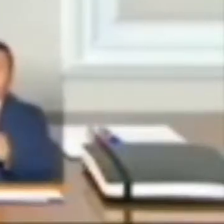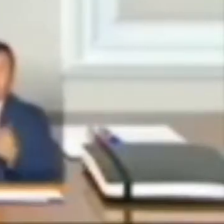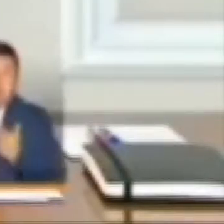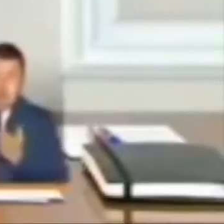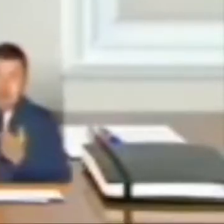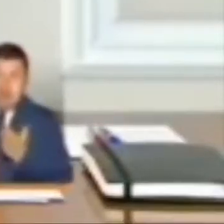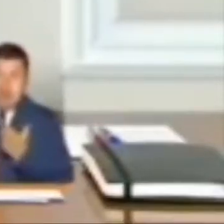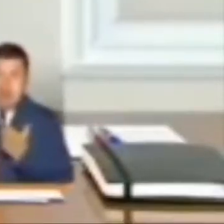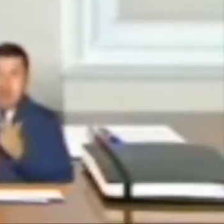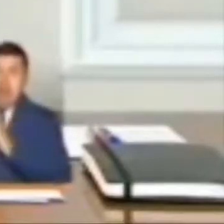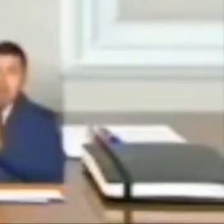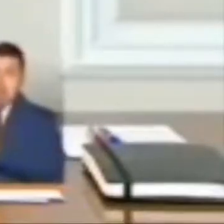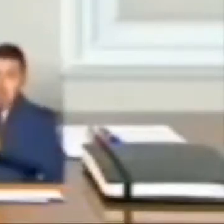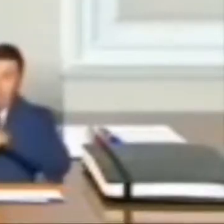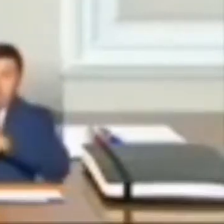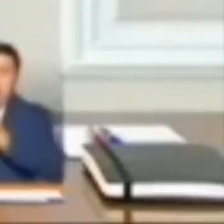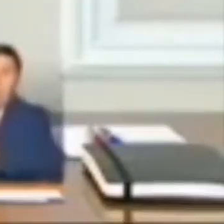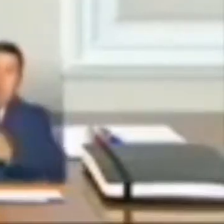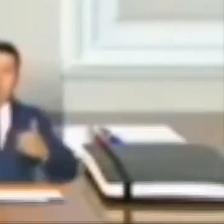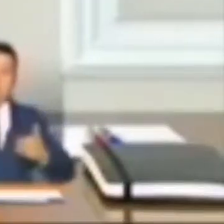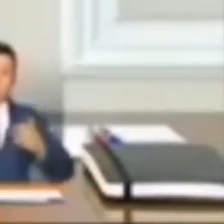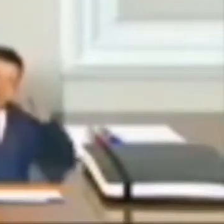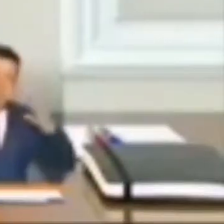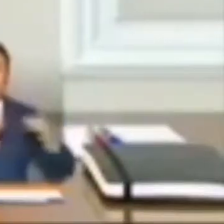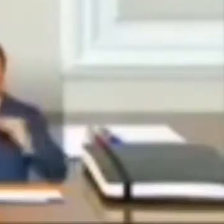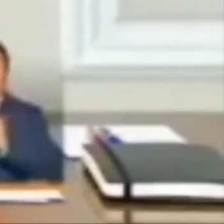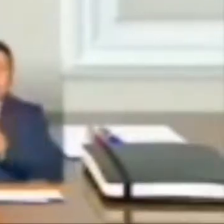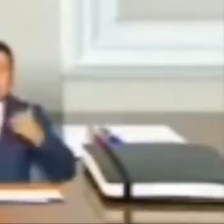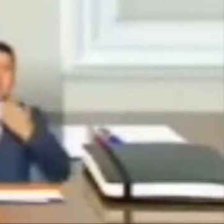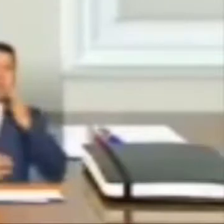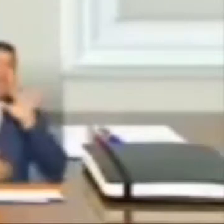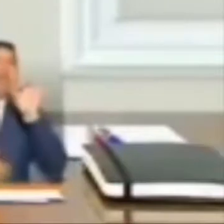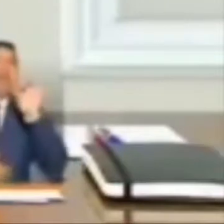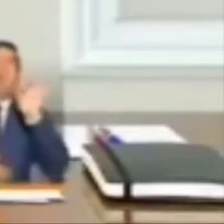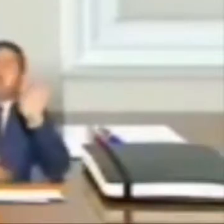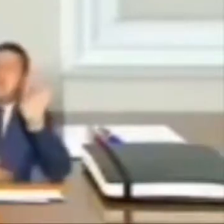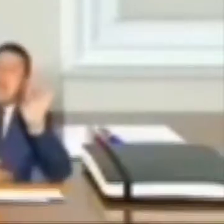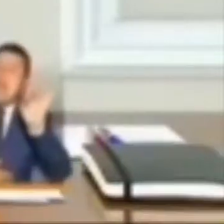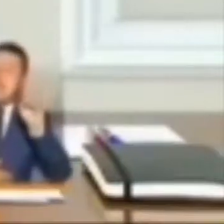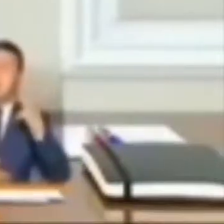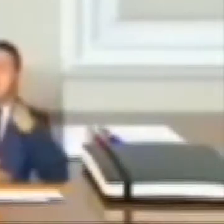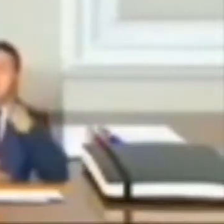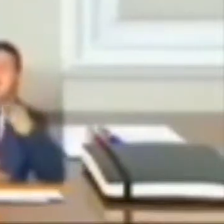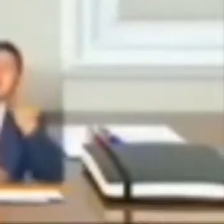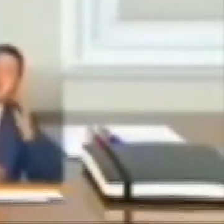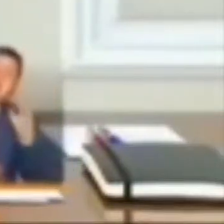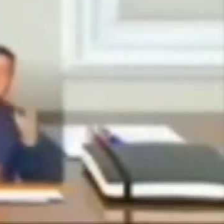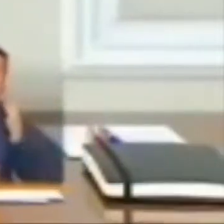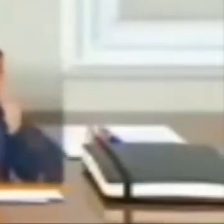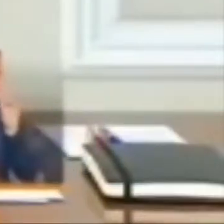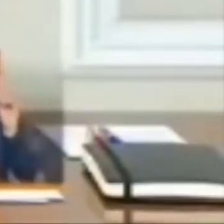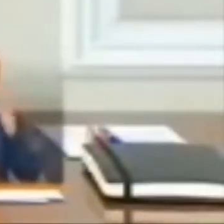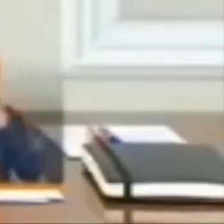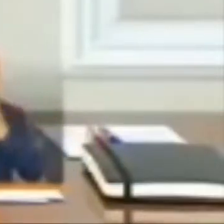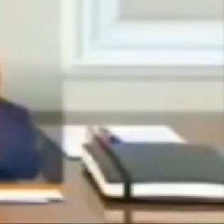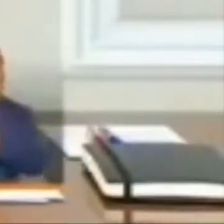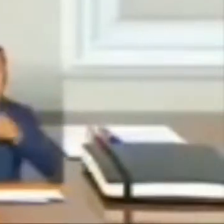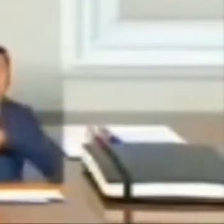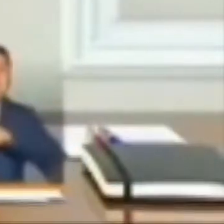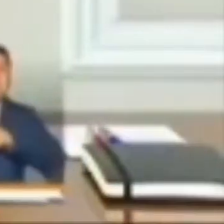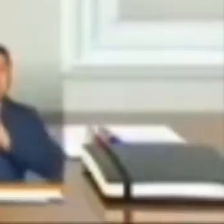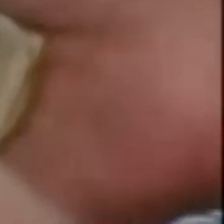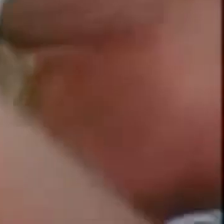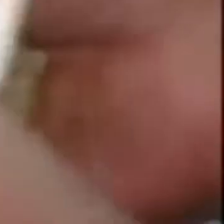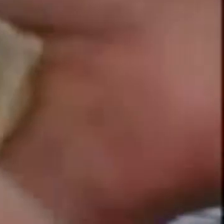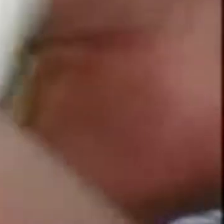quienes lo quieran adelantar, pero el gobierno central va entre el 15 y el 30 de noviembre a adelantar el pago de la